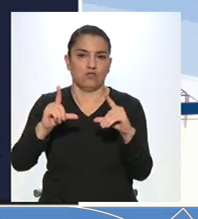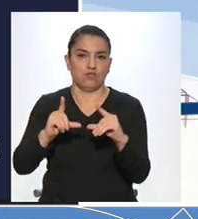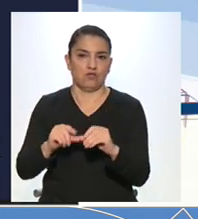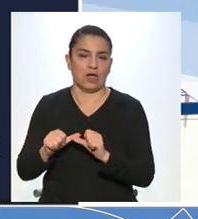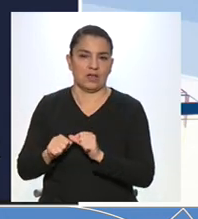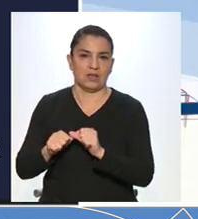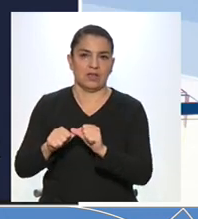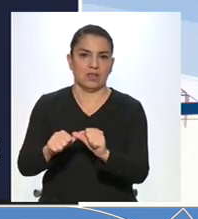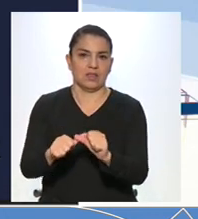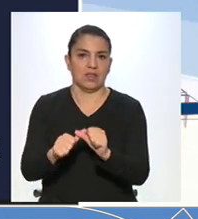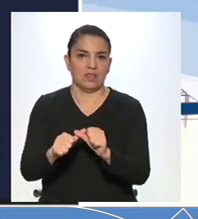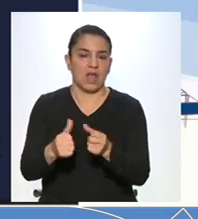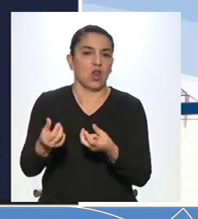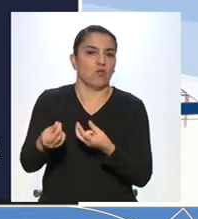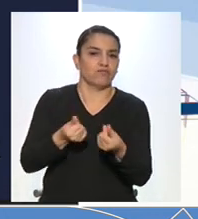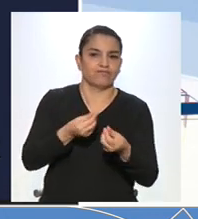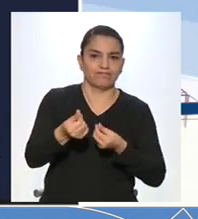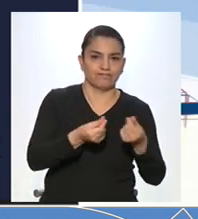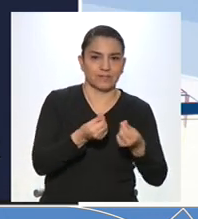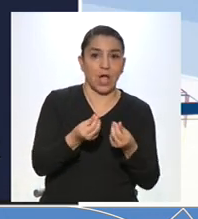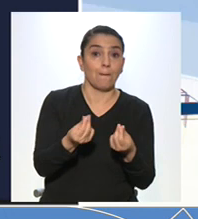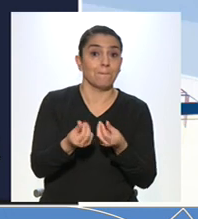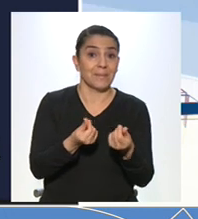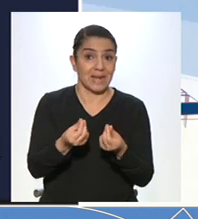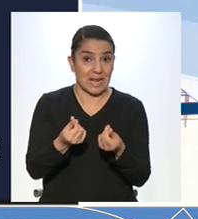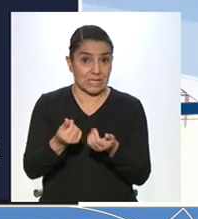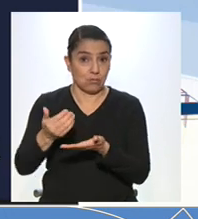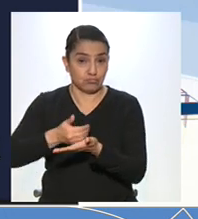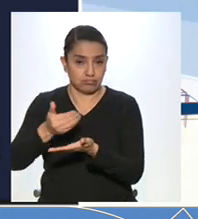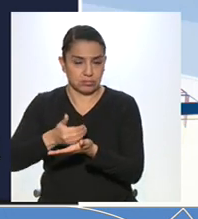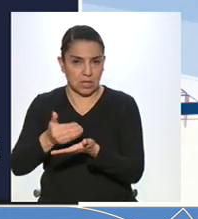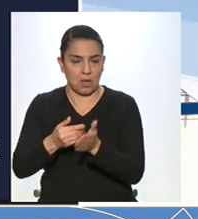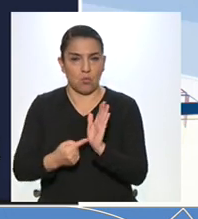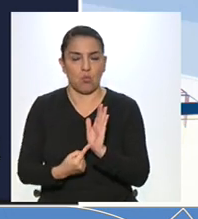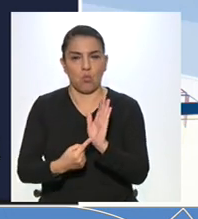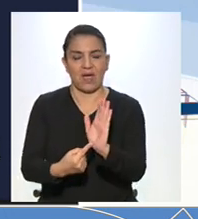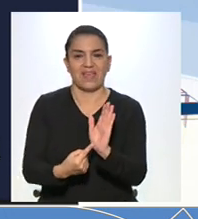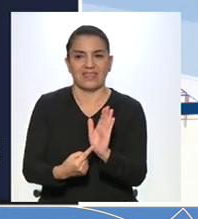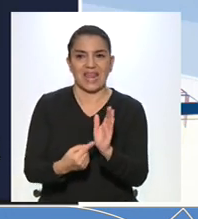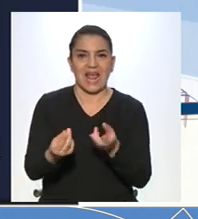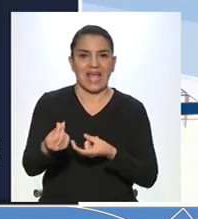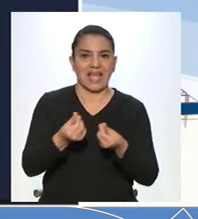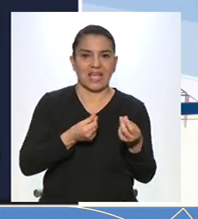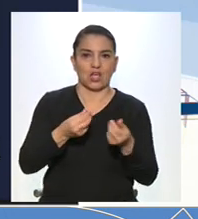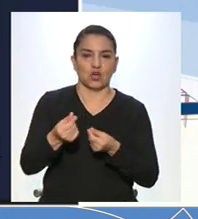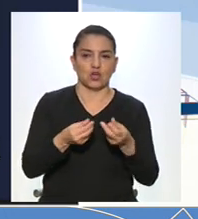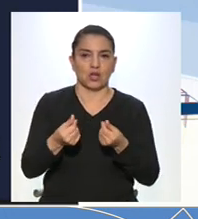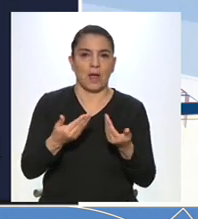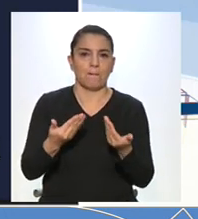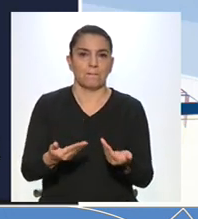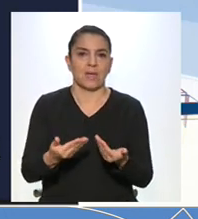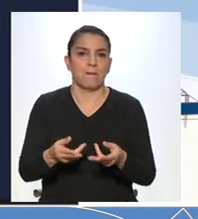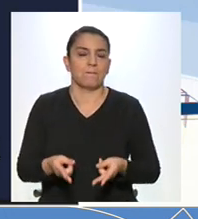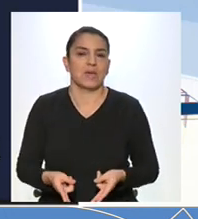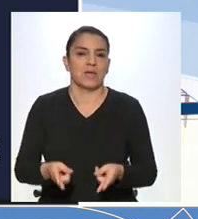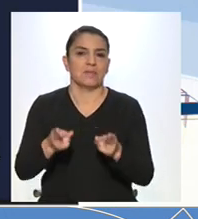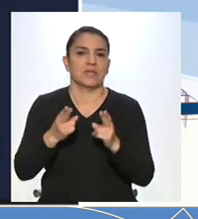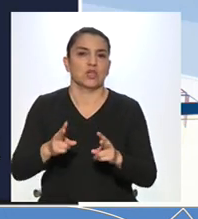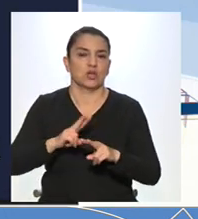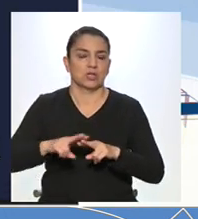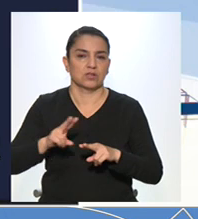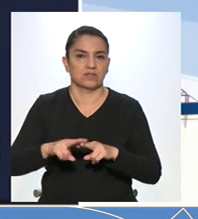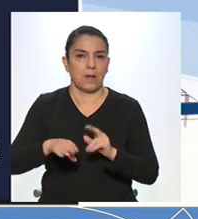niveles y volatilidad de los precios de los activos, que da cuenta de una economía que ha ido cediendo ventajas comparativas que le permitían resolver con